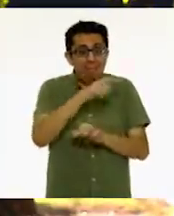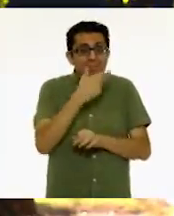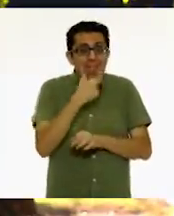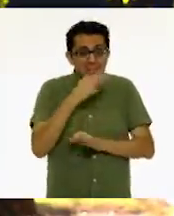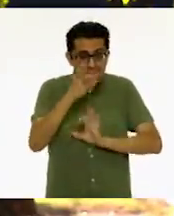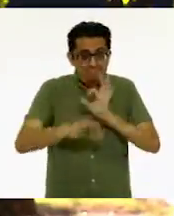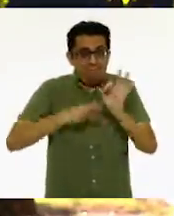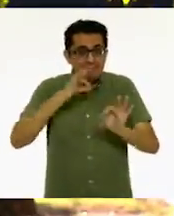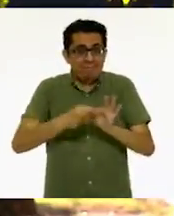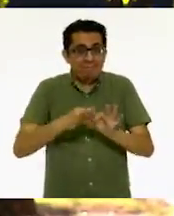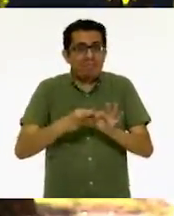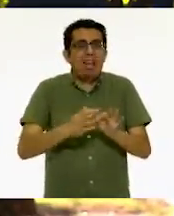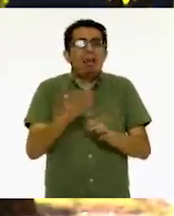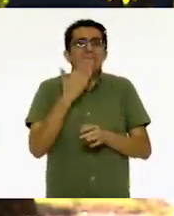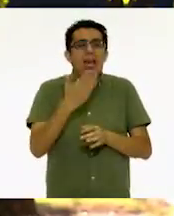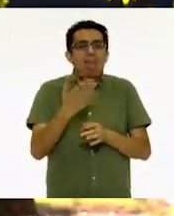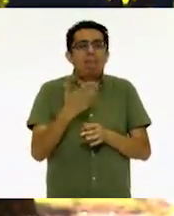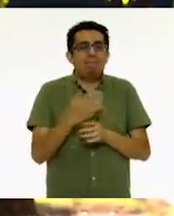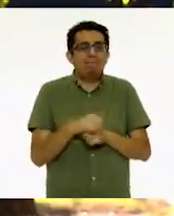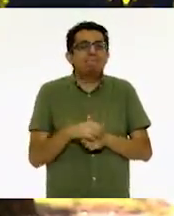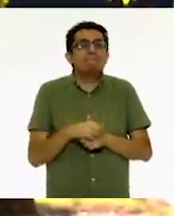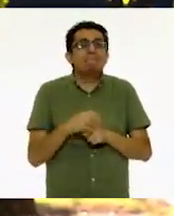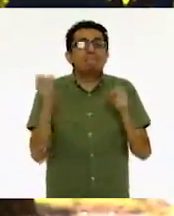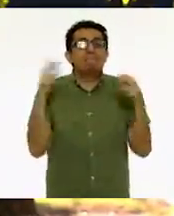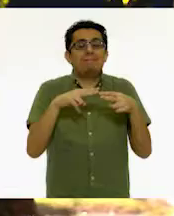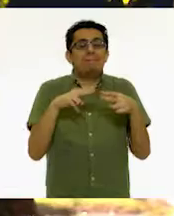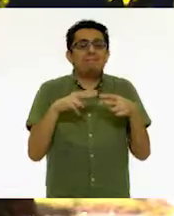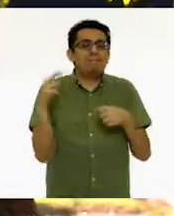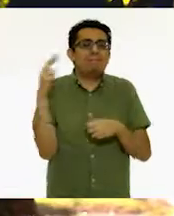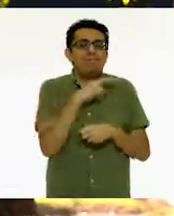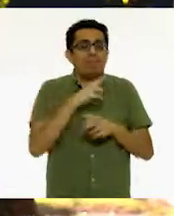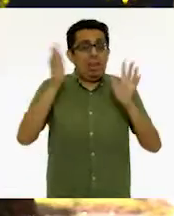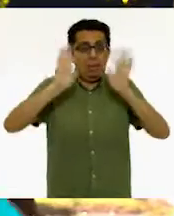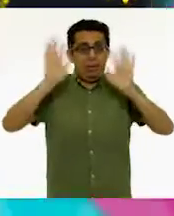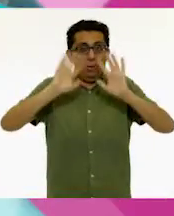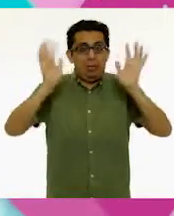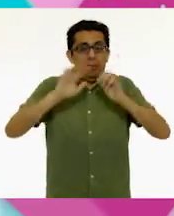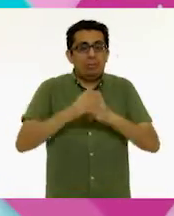¡Muy bien! ¡Nos vemos pronto!